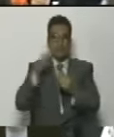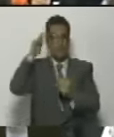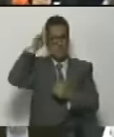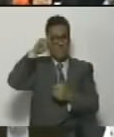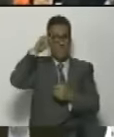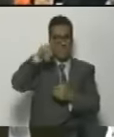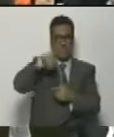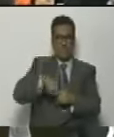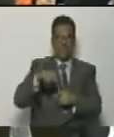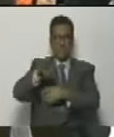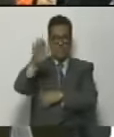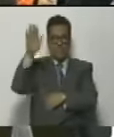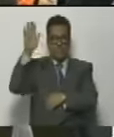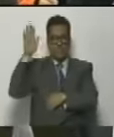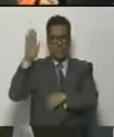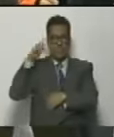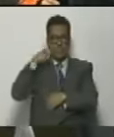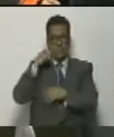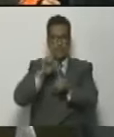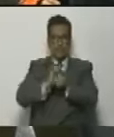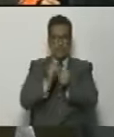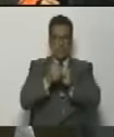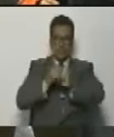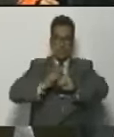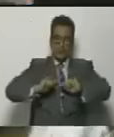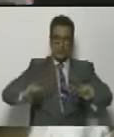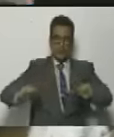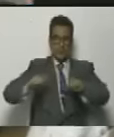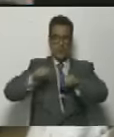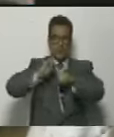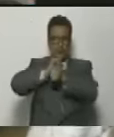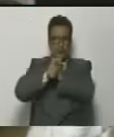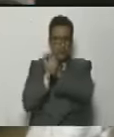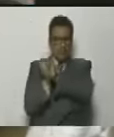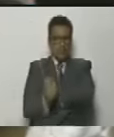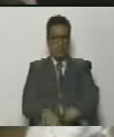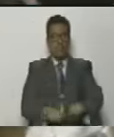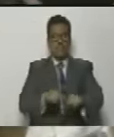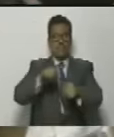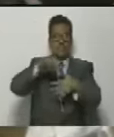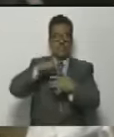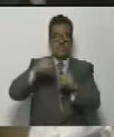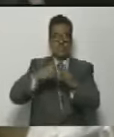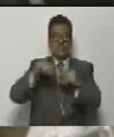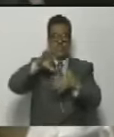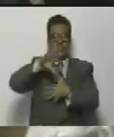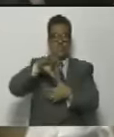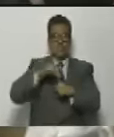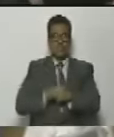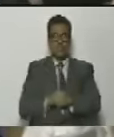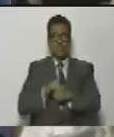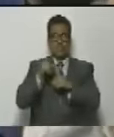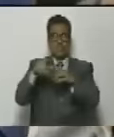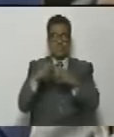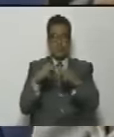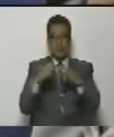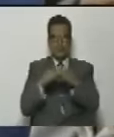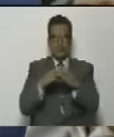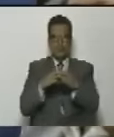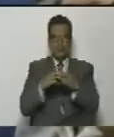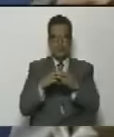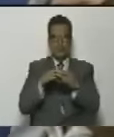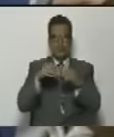maestro juró romper las cadenas que oprimían a los pueblos de América. Un grupo de